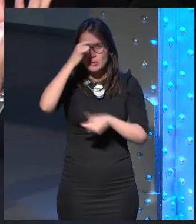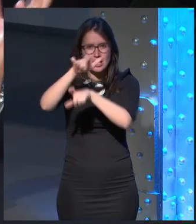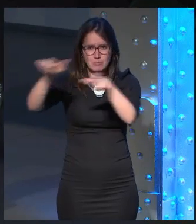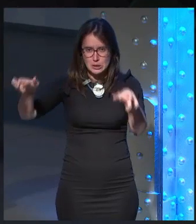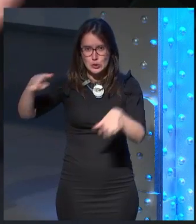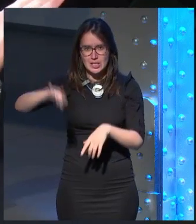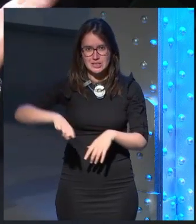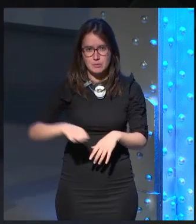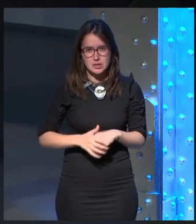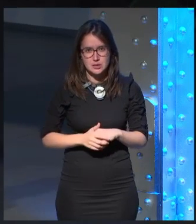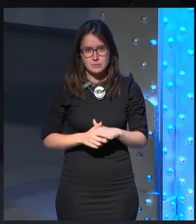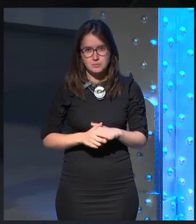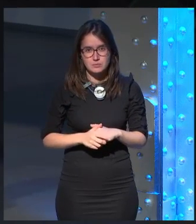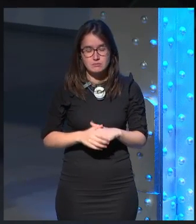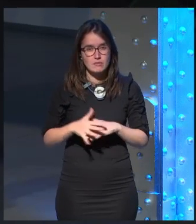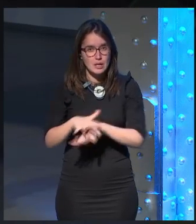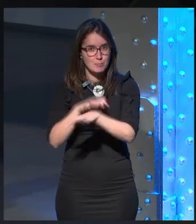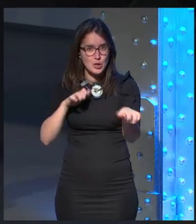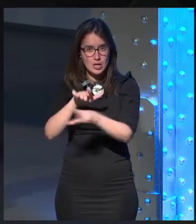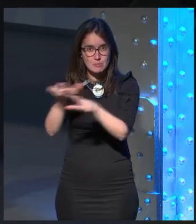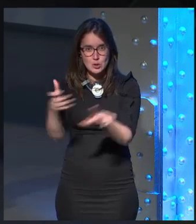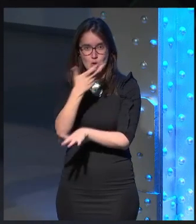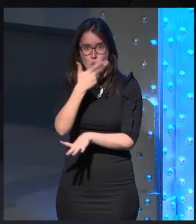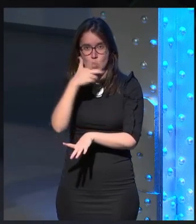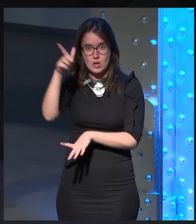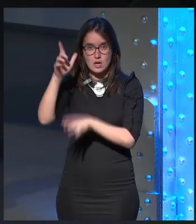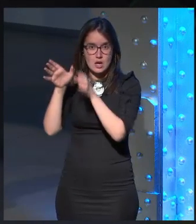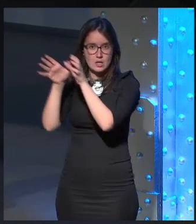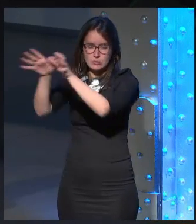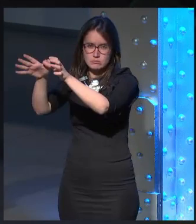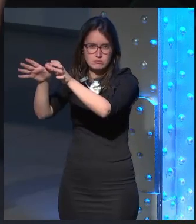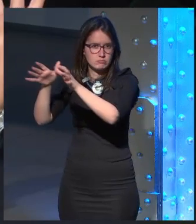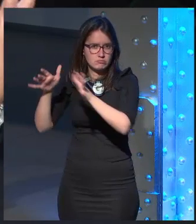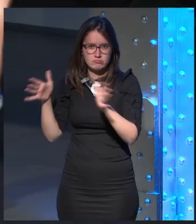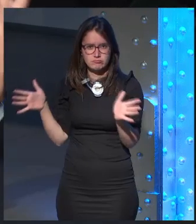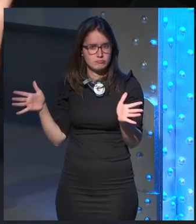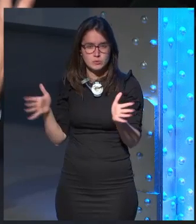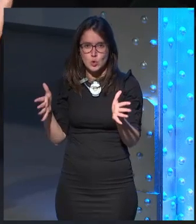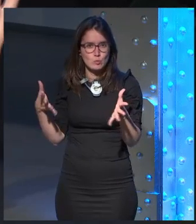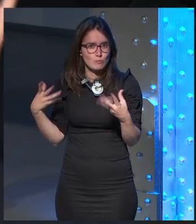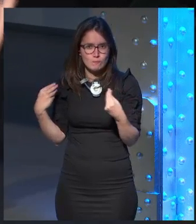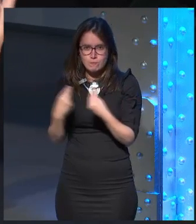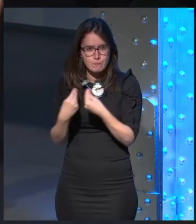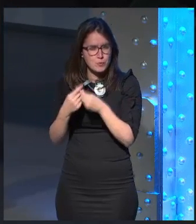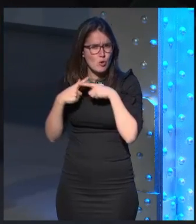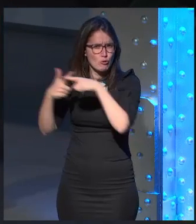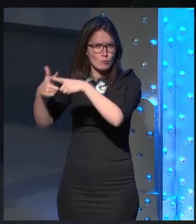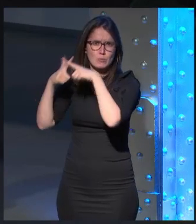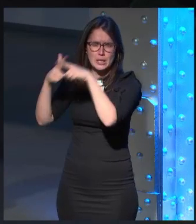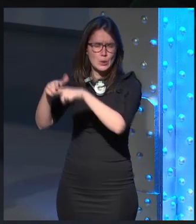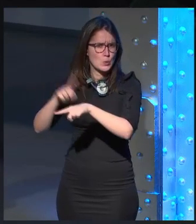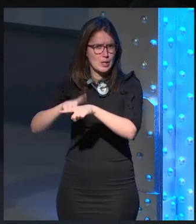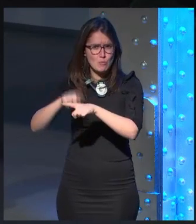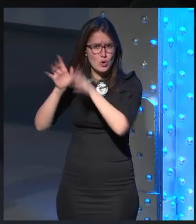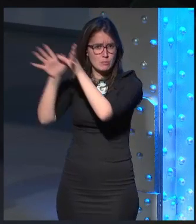gente. La mayoría de la gente que conocía ahí arriba, con los que compartí un tiempo